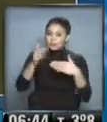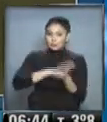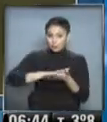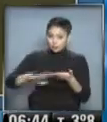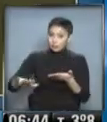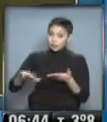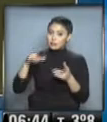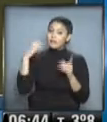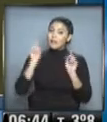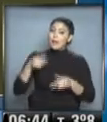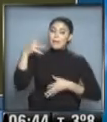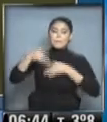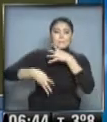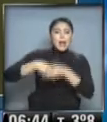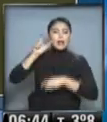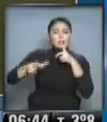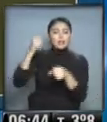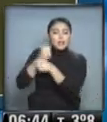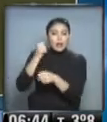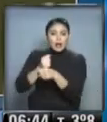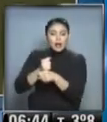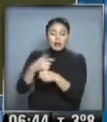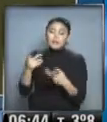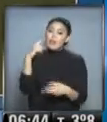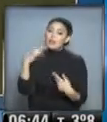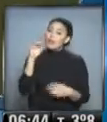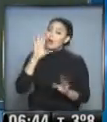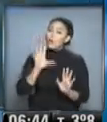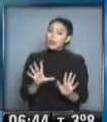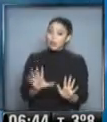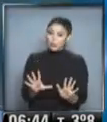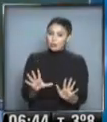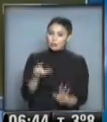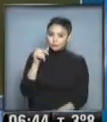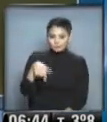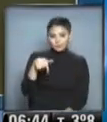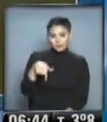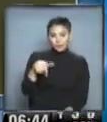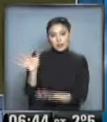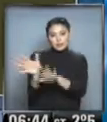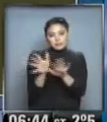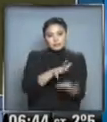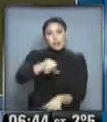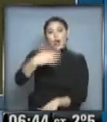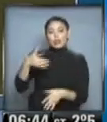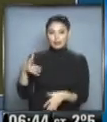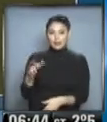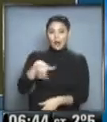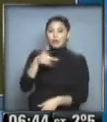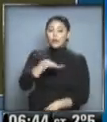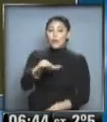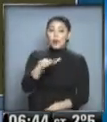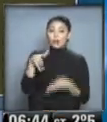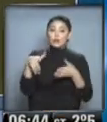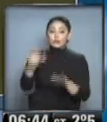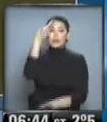sobre la calzada, máquinas viales, hombres trabajando, así que transiten con cuidado. Dejamos atrás precisamente este sector y nos vamos a dirigir hacia